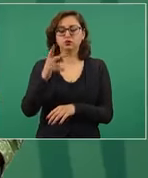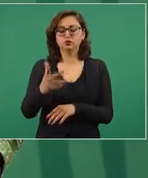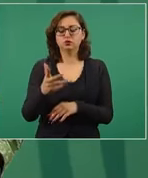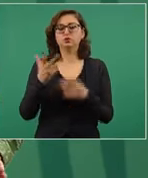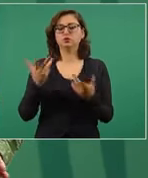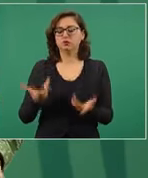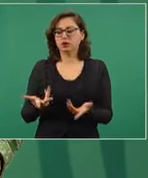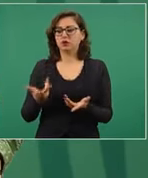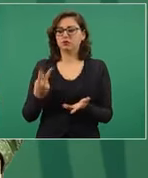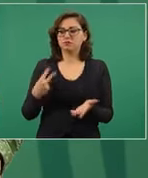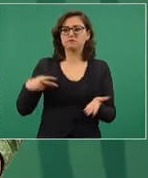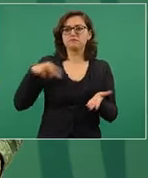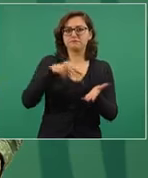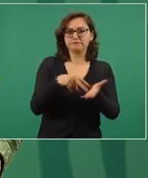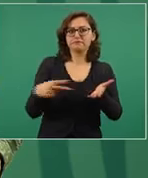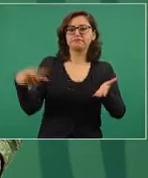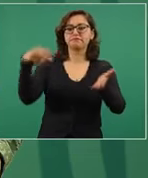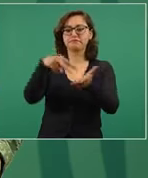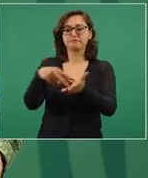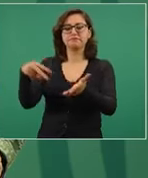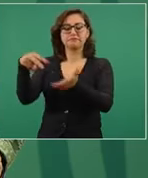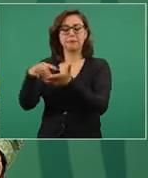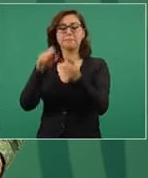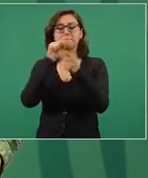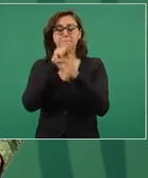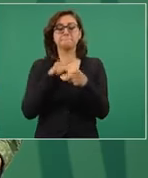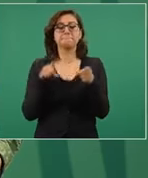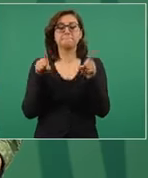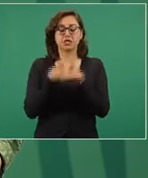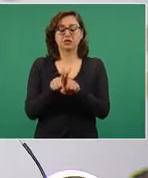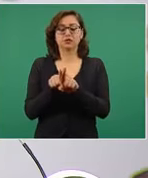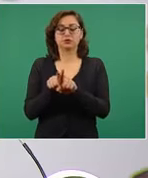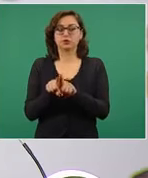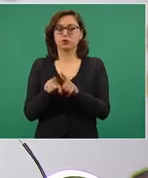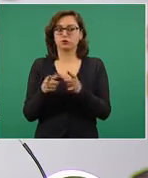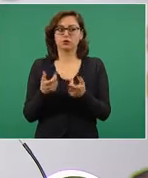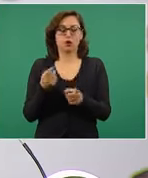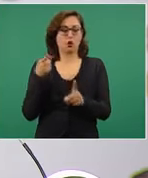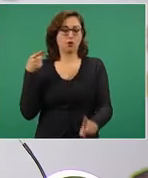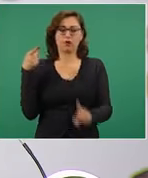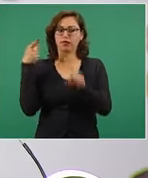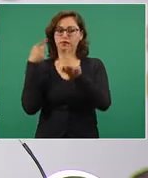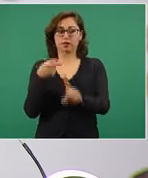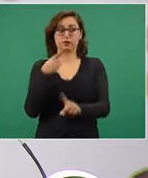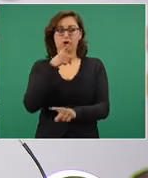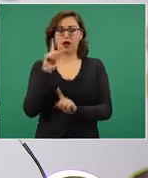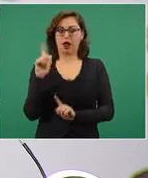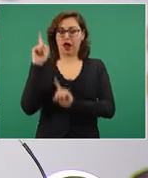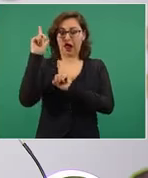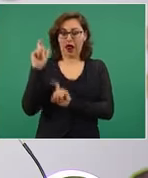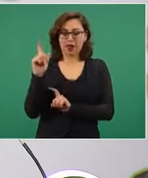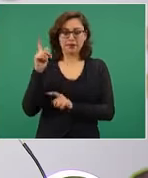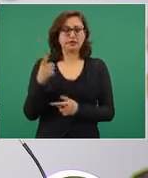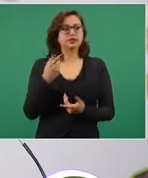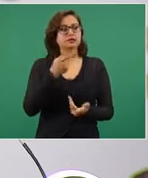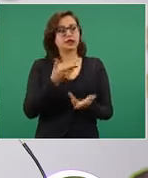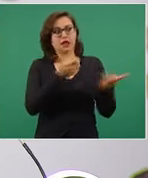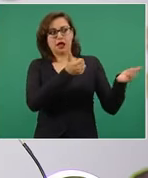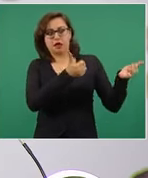buscando precisamente el que evitar la introducción de armamento, que ese armamento es el